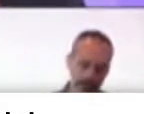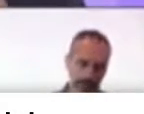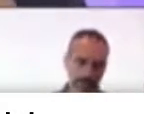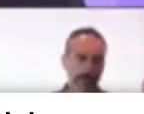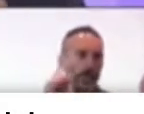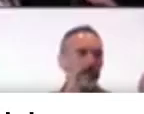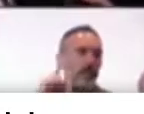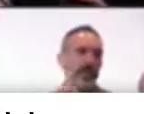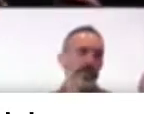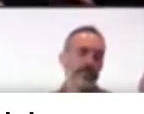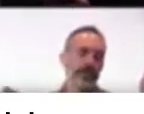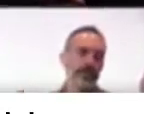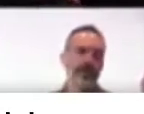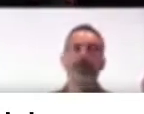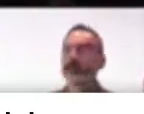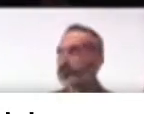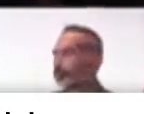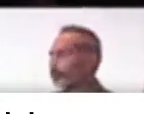mujeres.